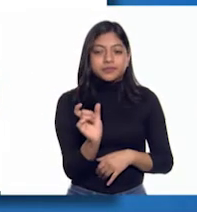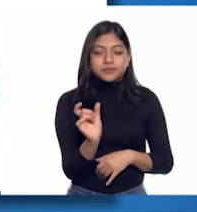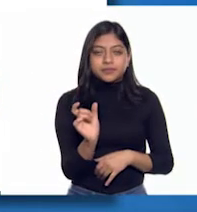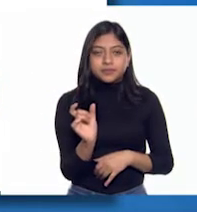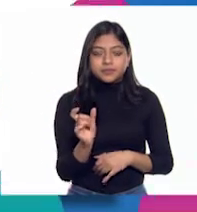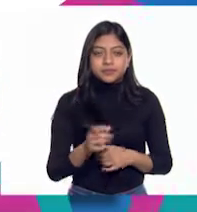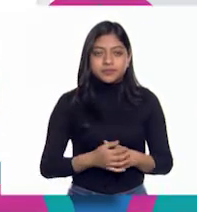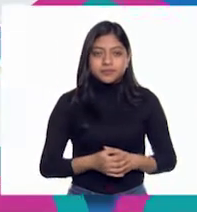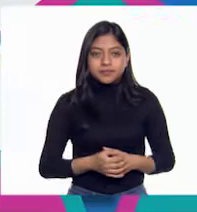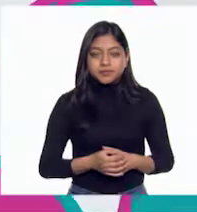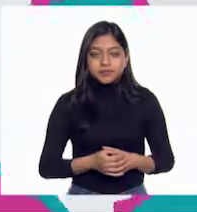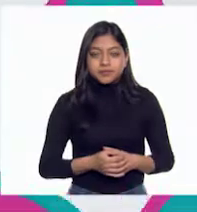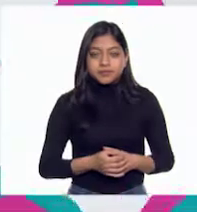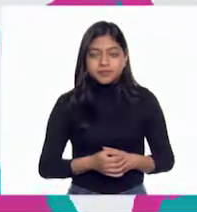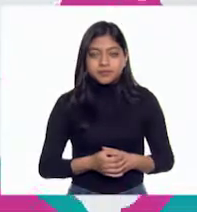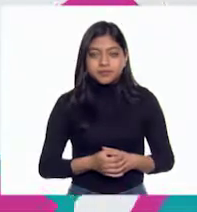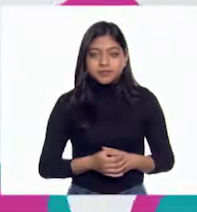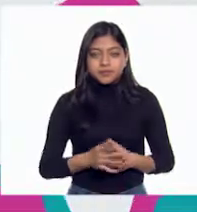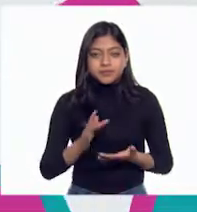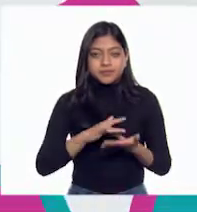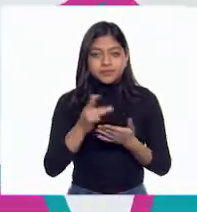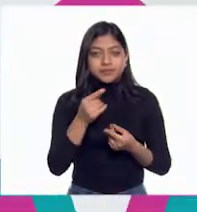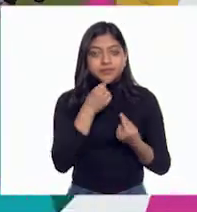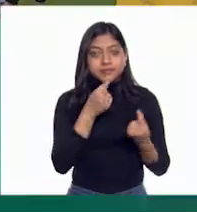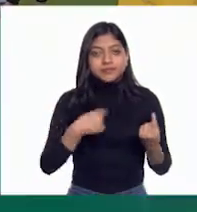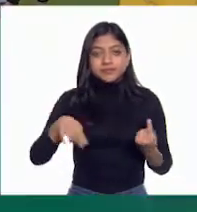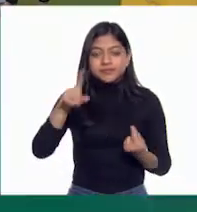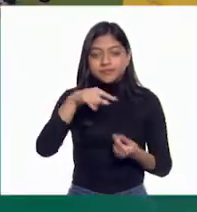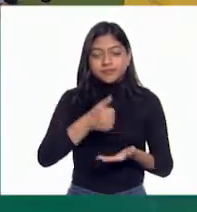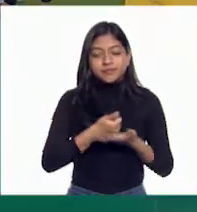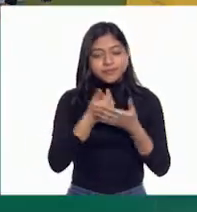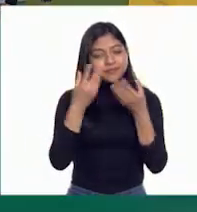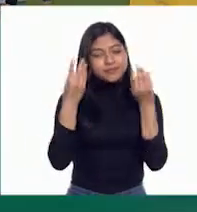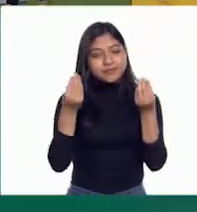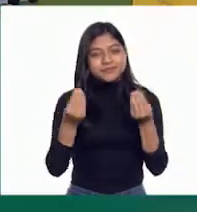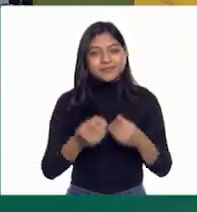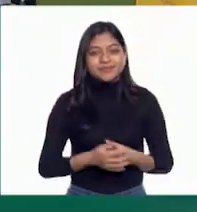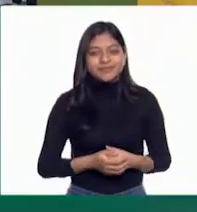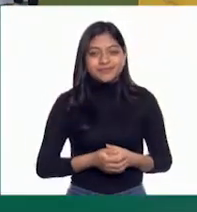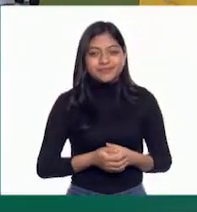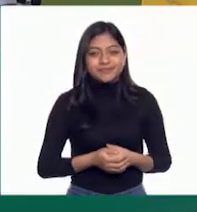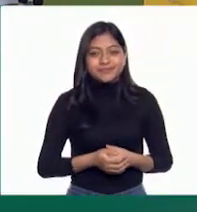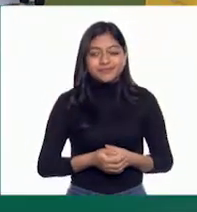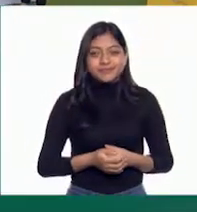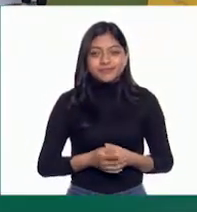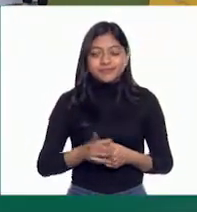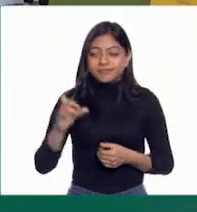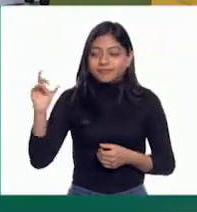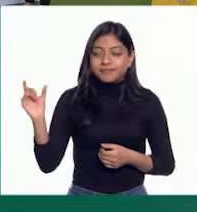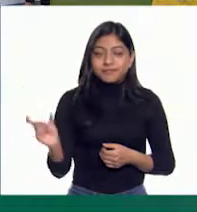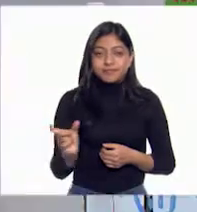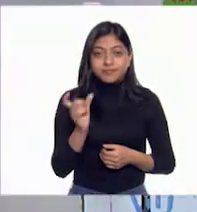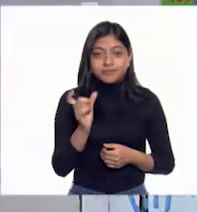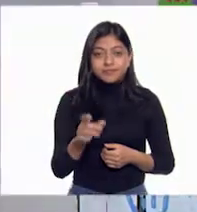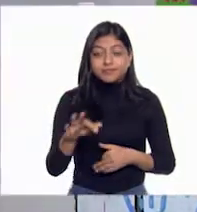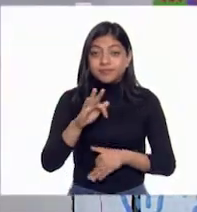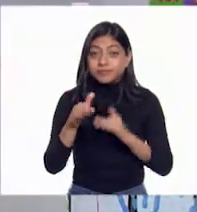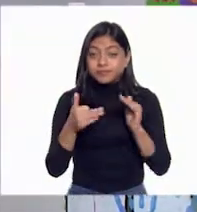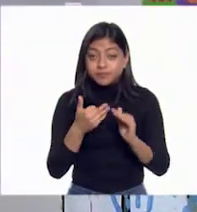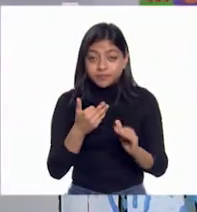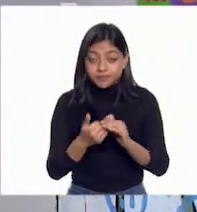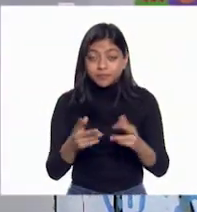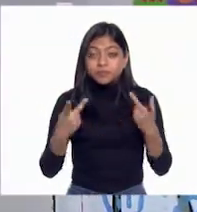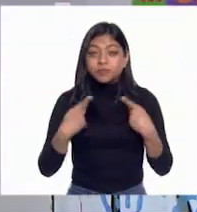blanco. Exacto. Gracias, niñas y niños, nos ayudaron muchísimo. Sí, entonces este fragmento dice, cuando todas y